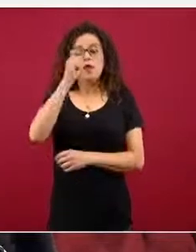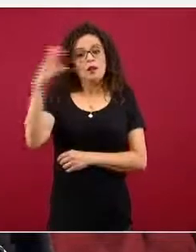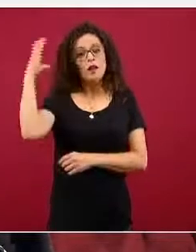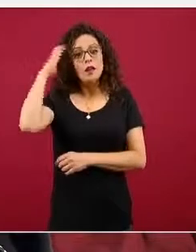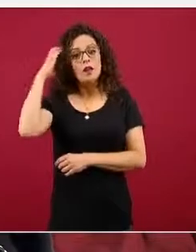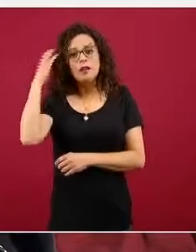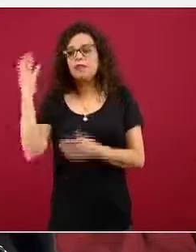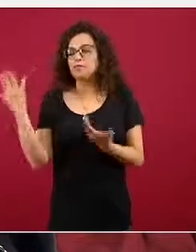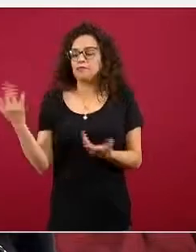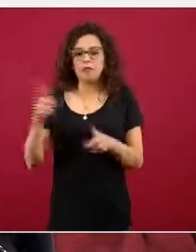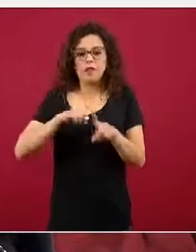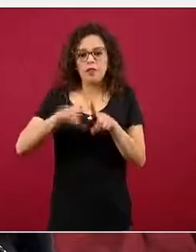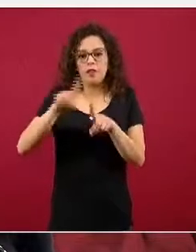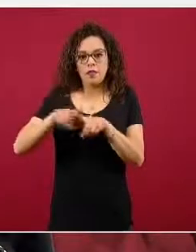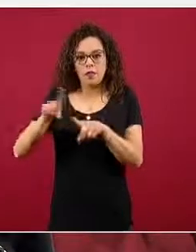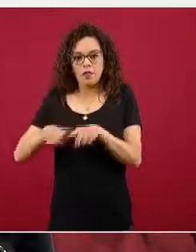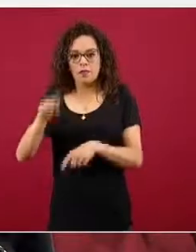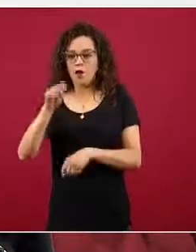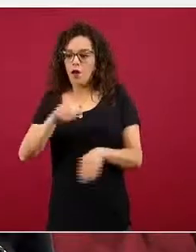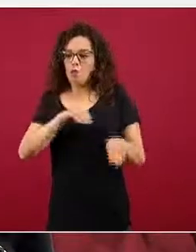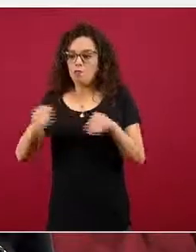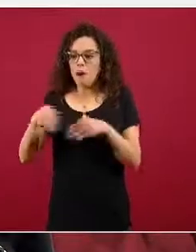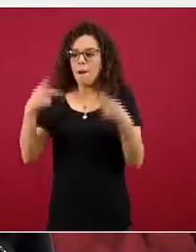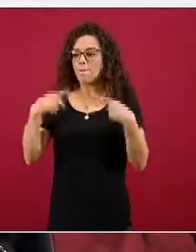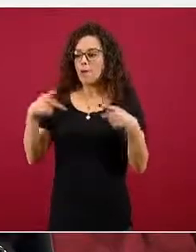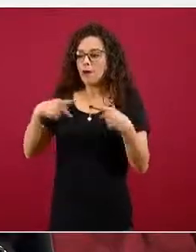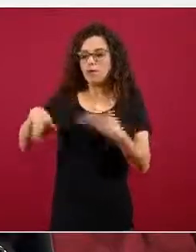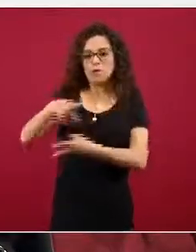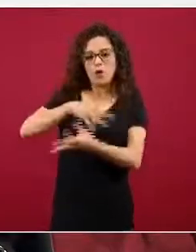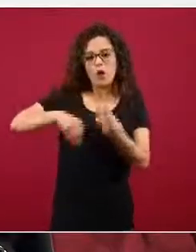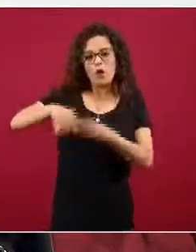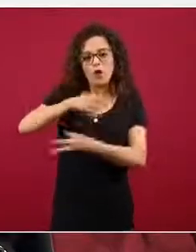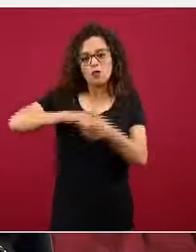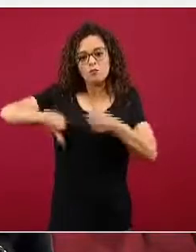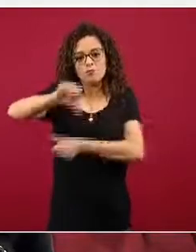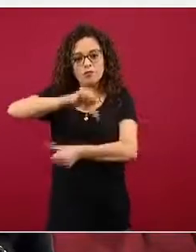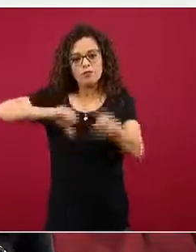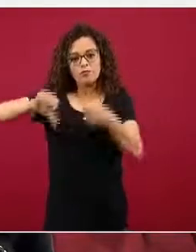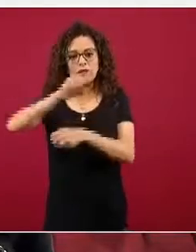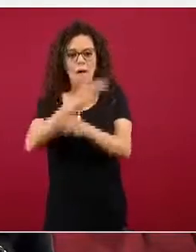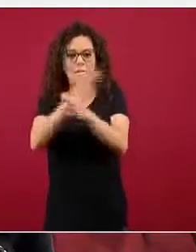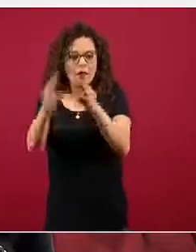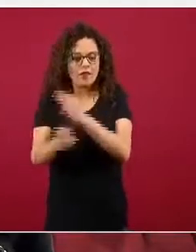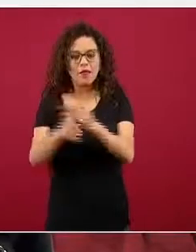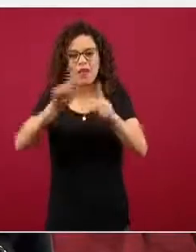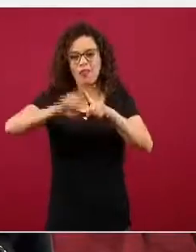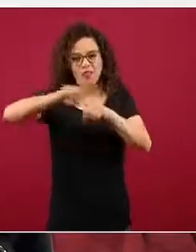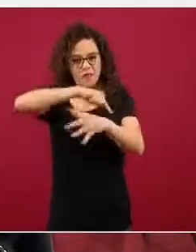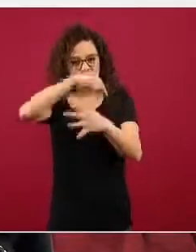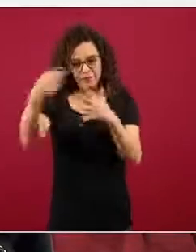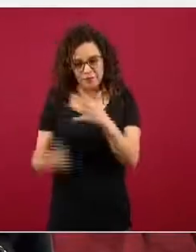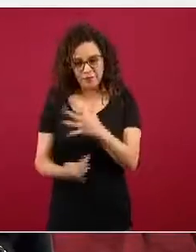mucho movimiento de personal, mucho también movimiento de equipo. Entonces, en las camas,